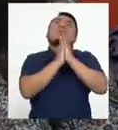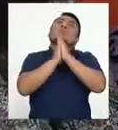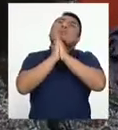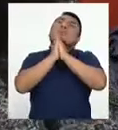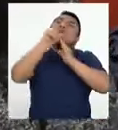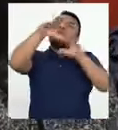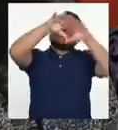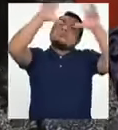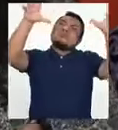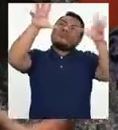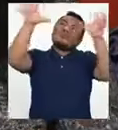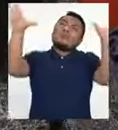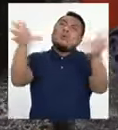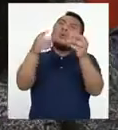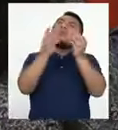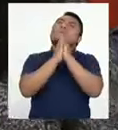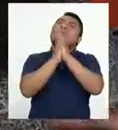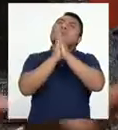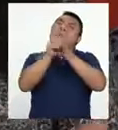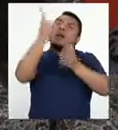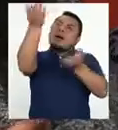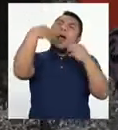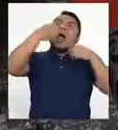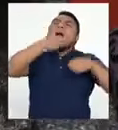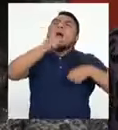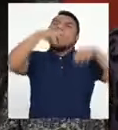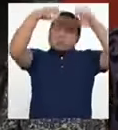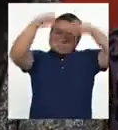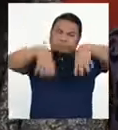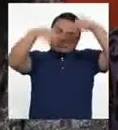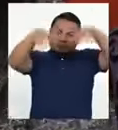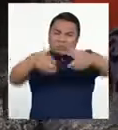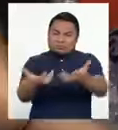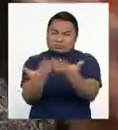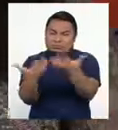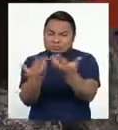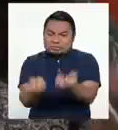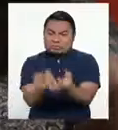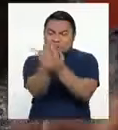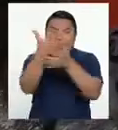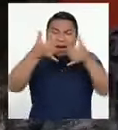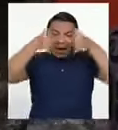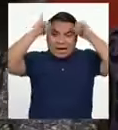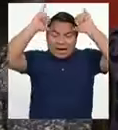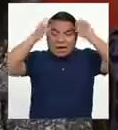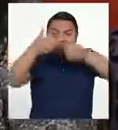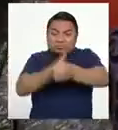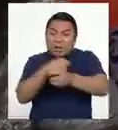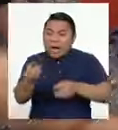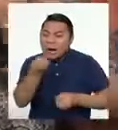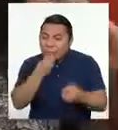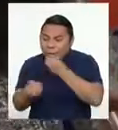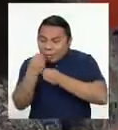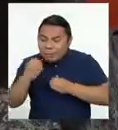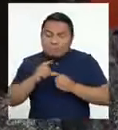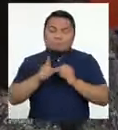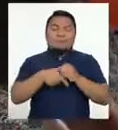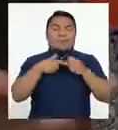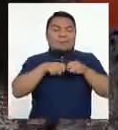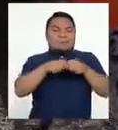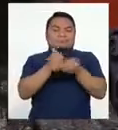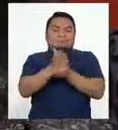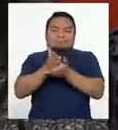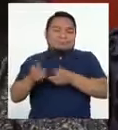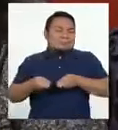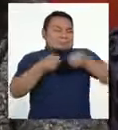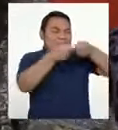Nube, nubecita, dame agua para el prado, que tiene que darle hierba a la cabra, que tiene que darle el cuero al zapatero, que tiene